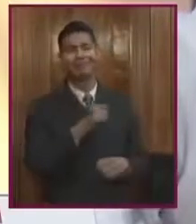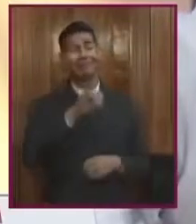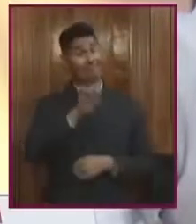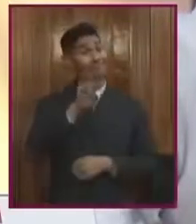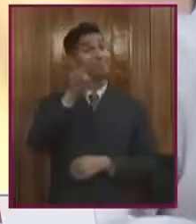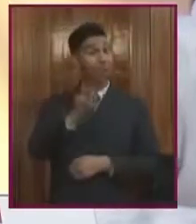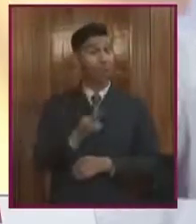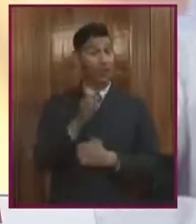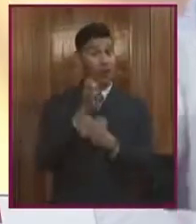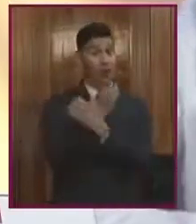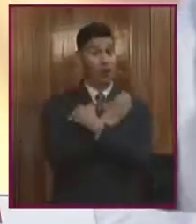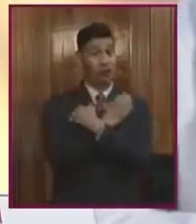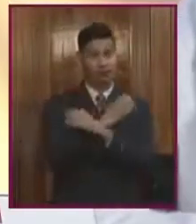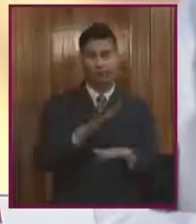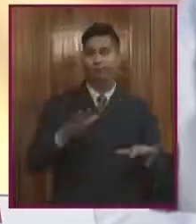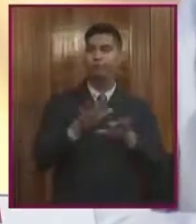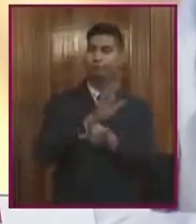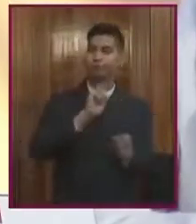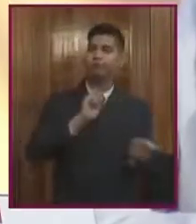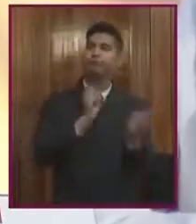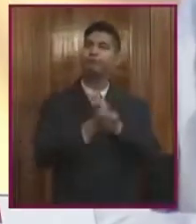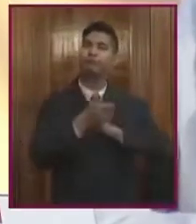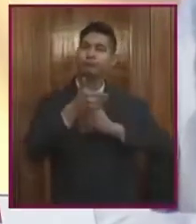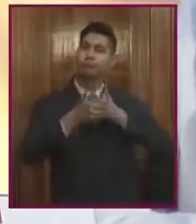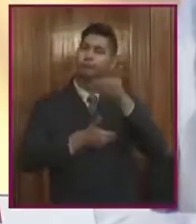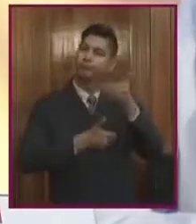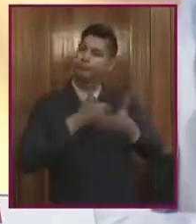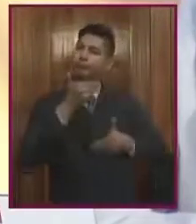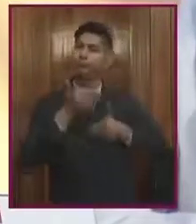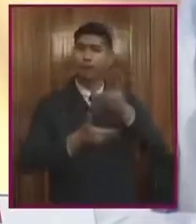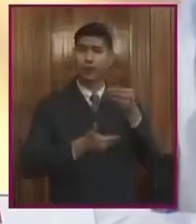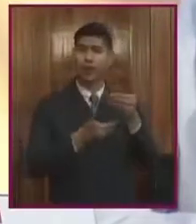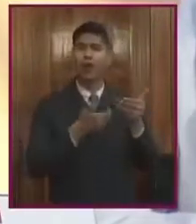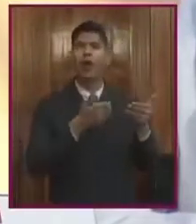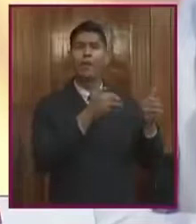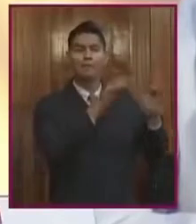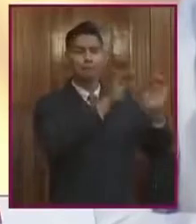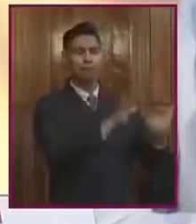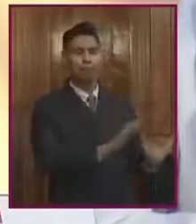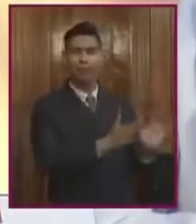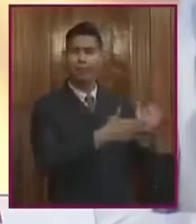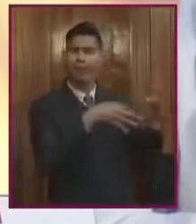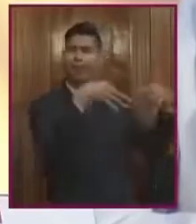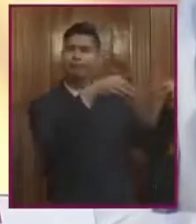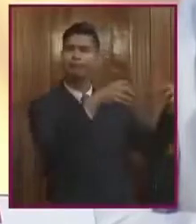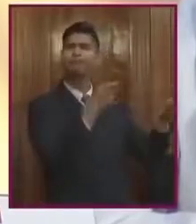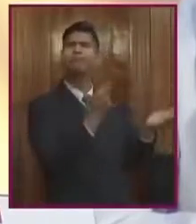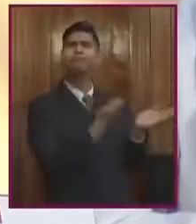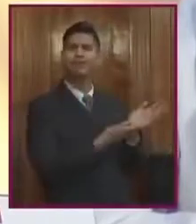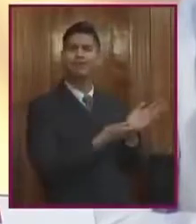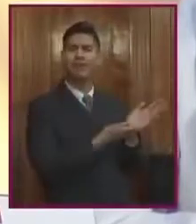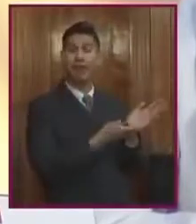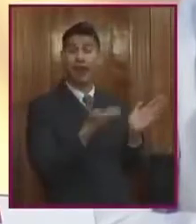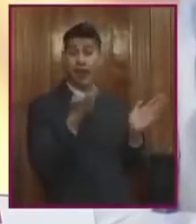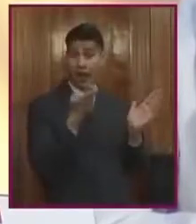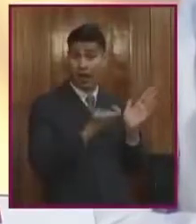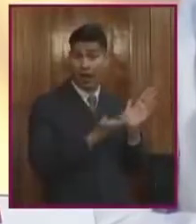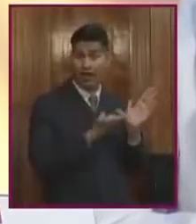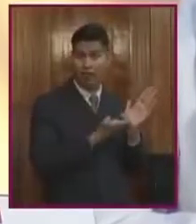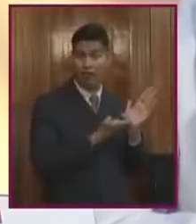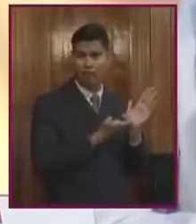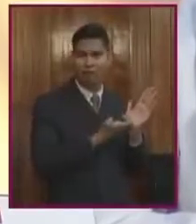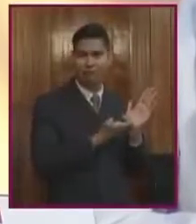educación. Sin duda, se trata de un documento que expresa ya de manera